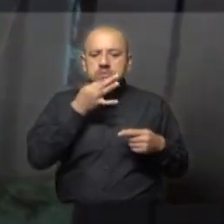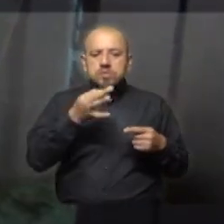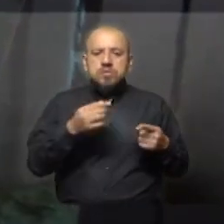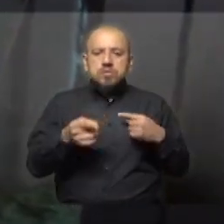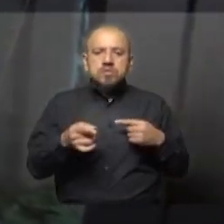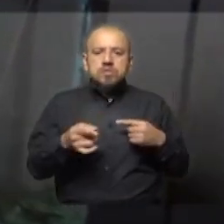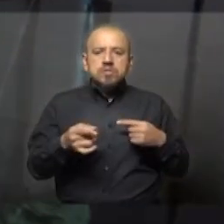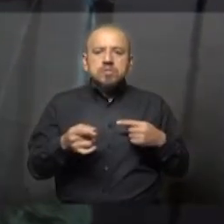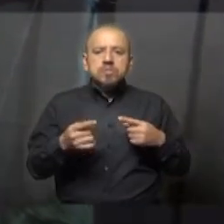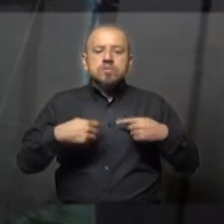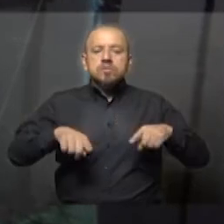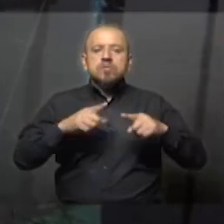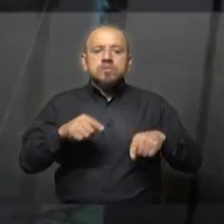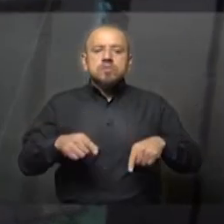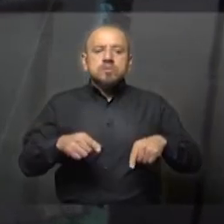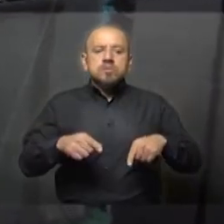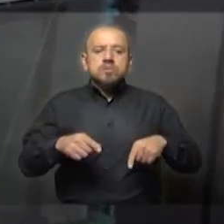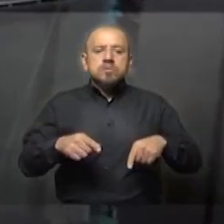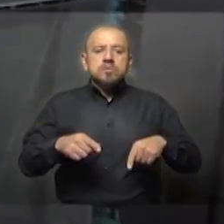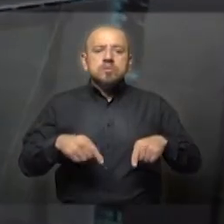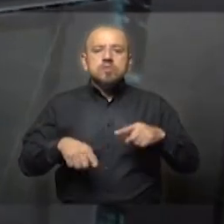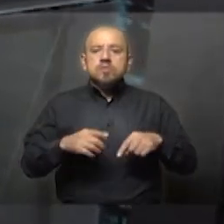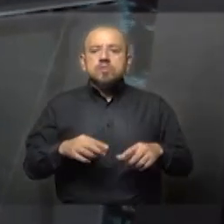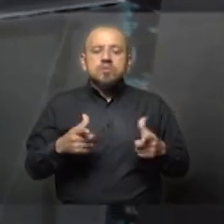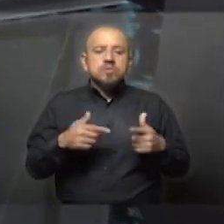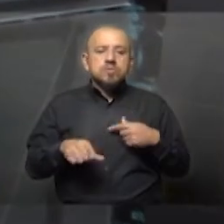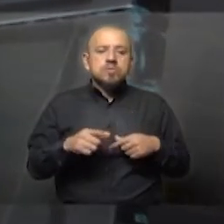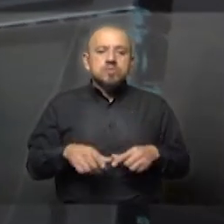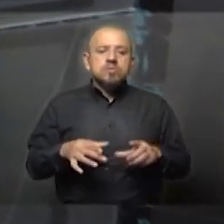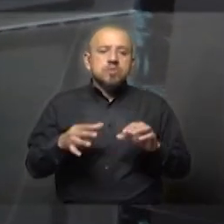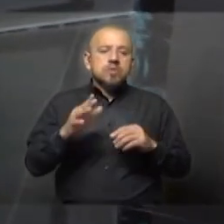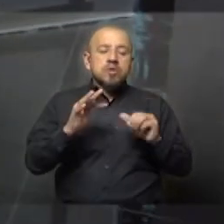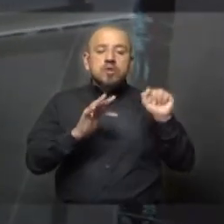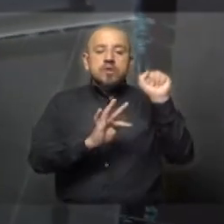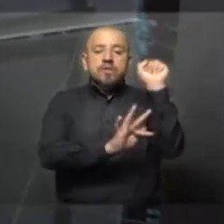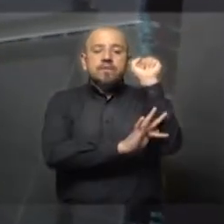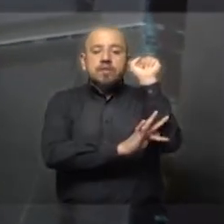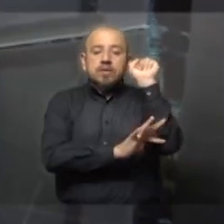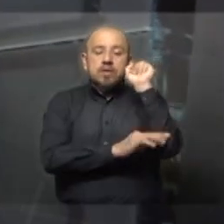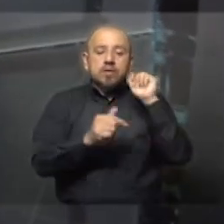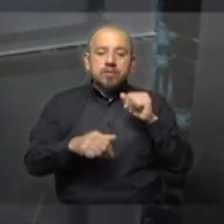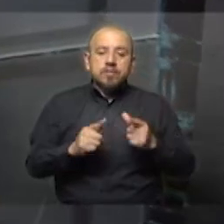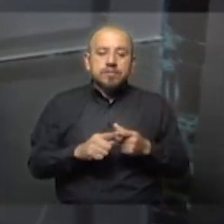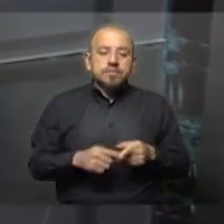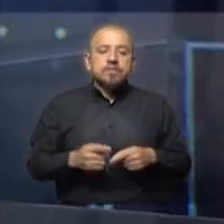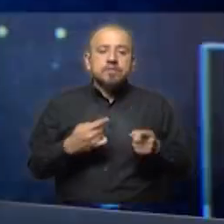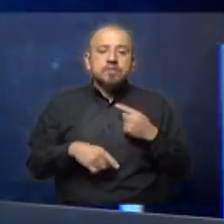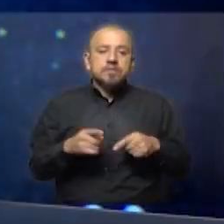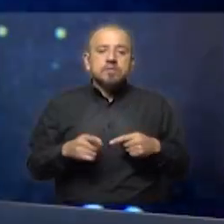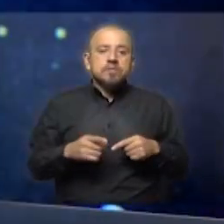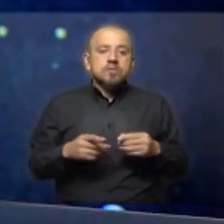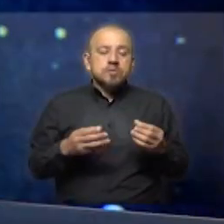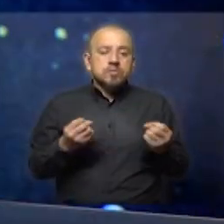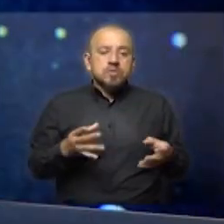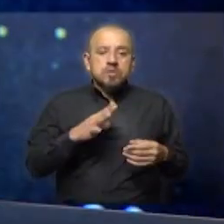directamente va a Ferreira ni siquiera se acercaba a un Aliado feminista como se podía llamar hoy Así que y las